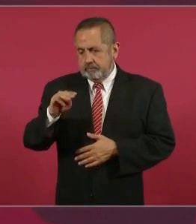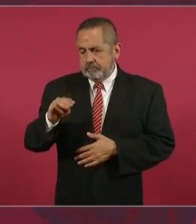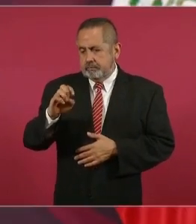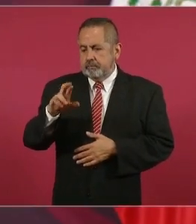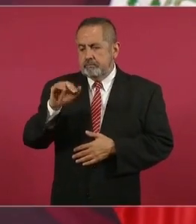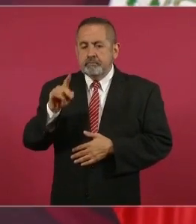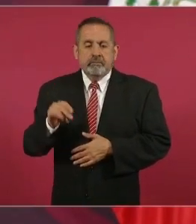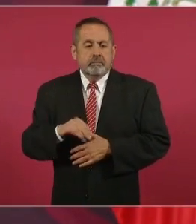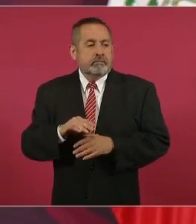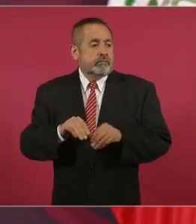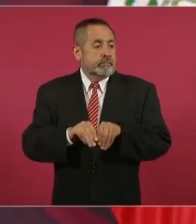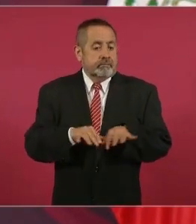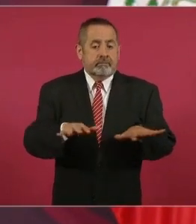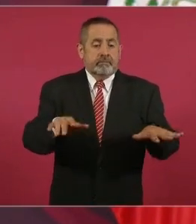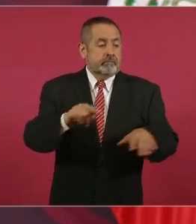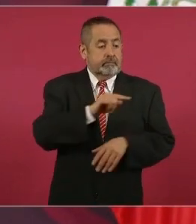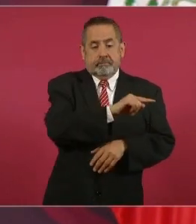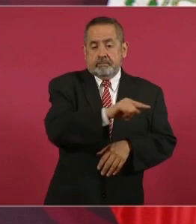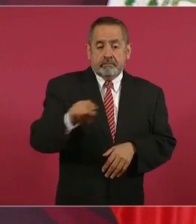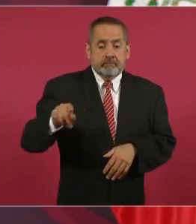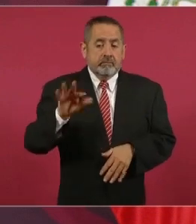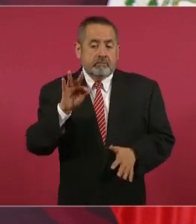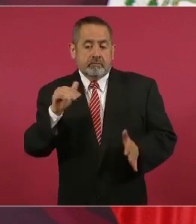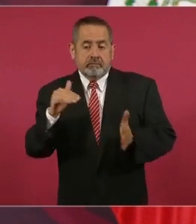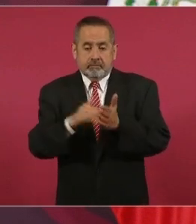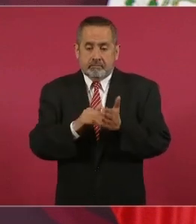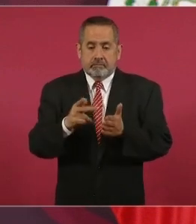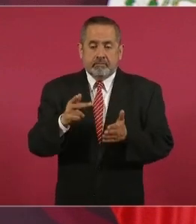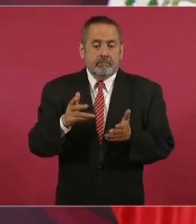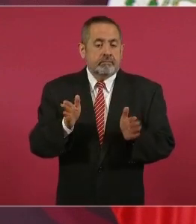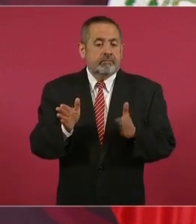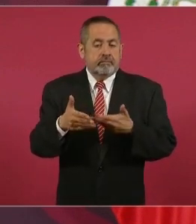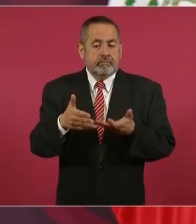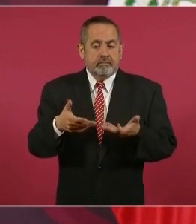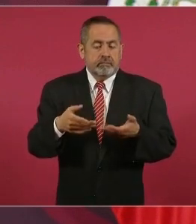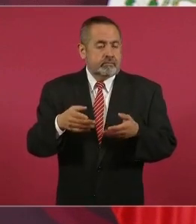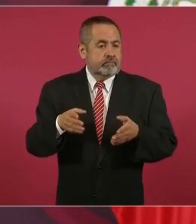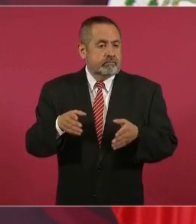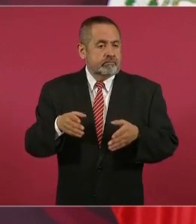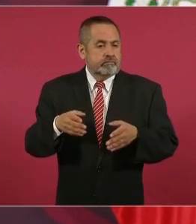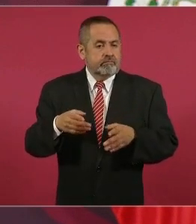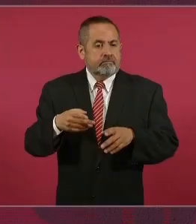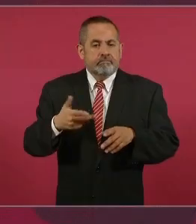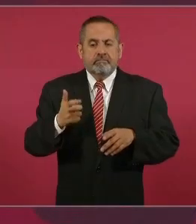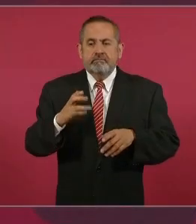para cerca de 40 mil hectáreas de riego.